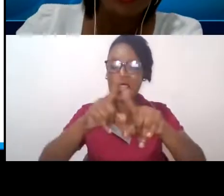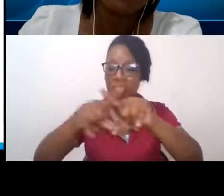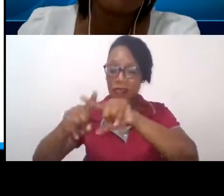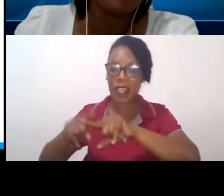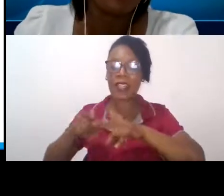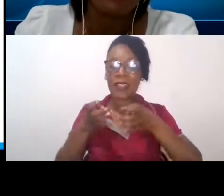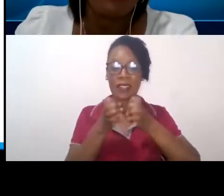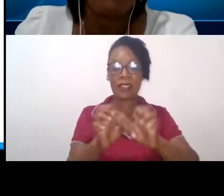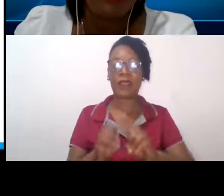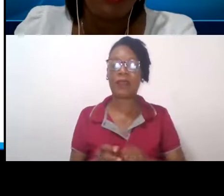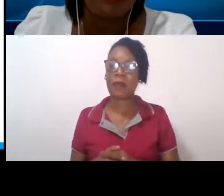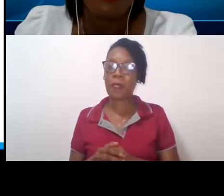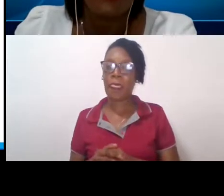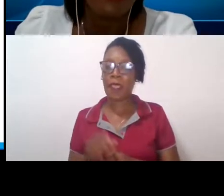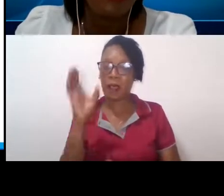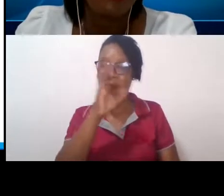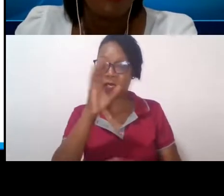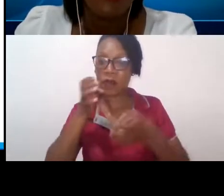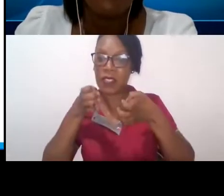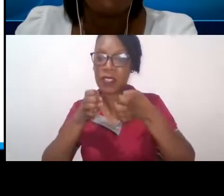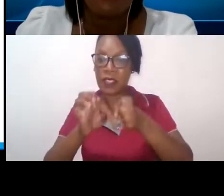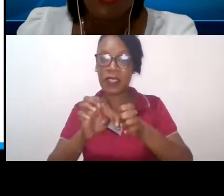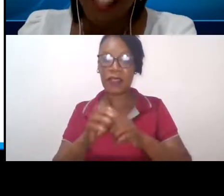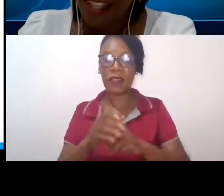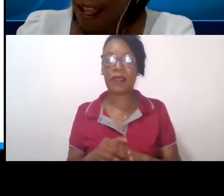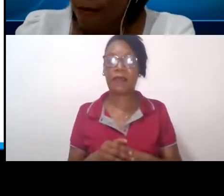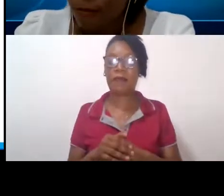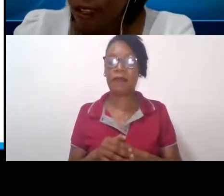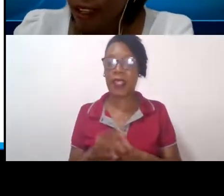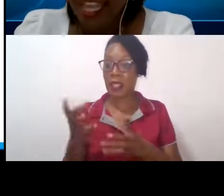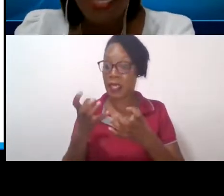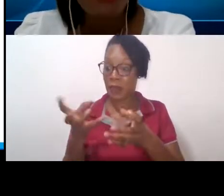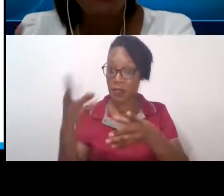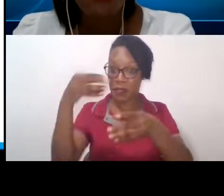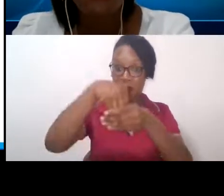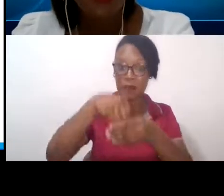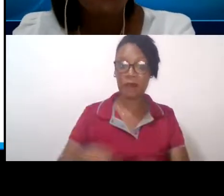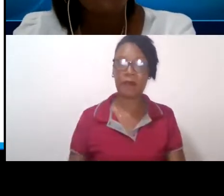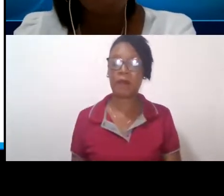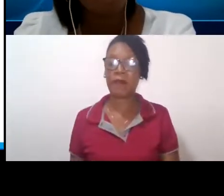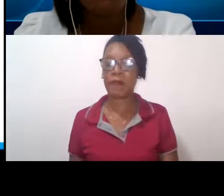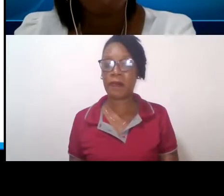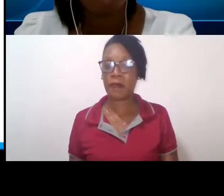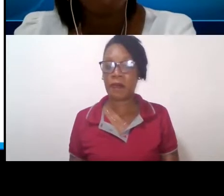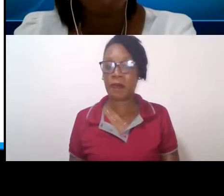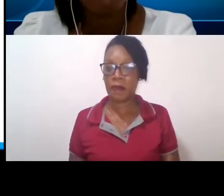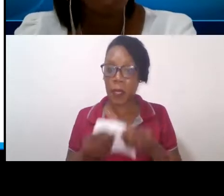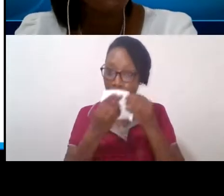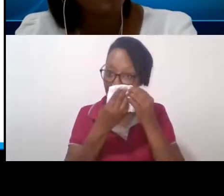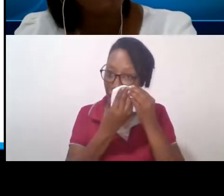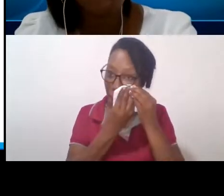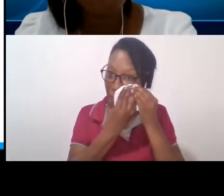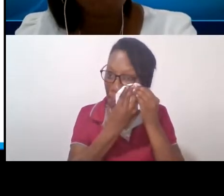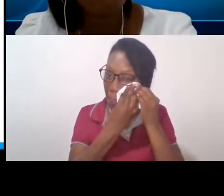Aquí lo que estamos buscando, como les dije yo a ustedes, es integrar. Y aquí es donde yo les lanzo